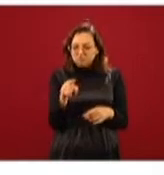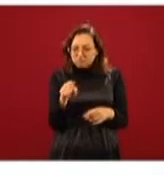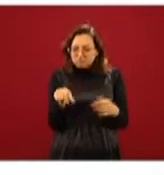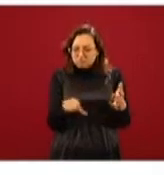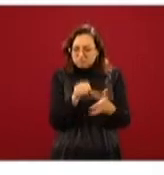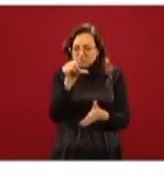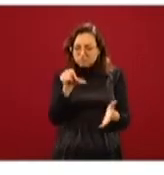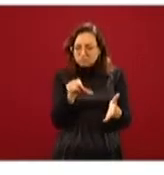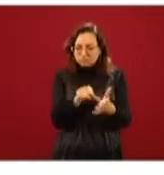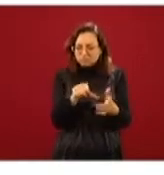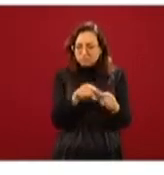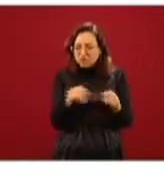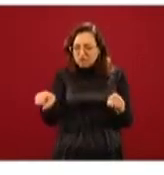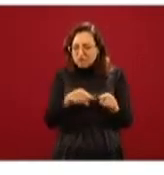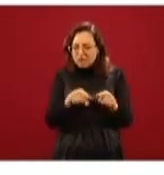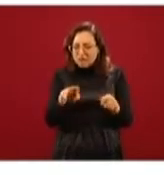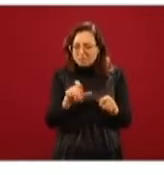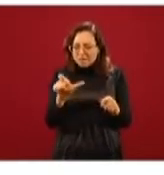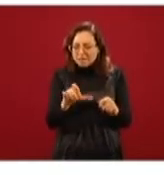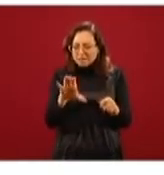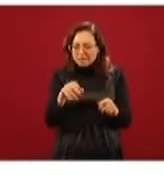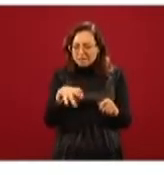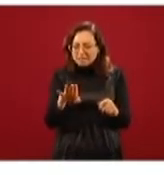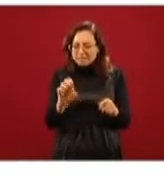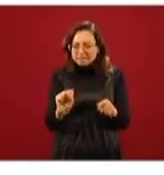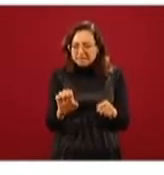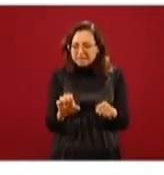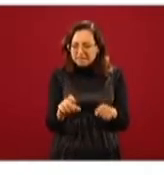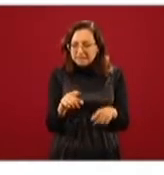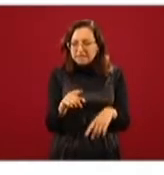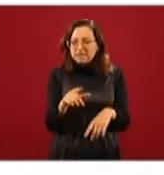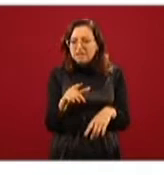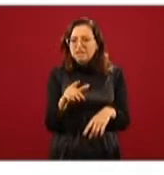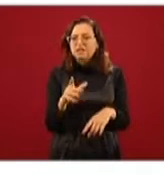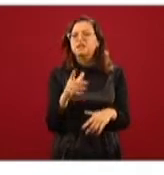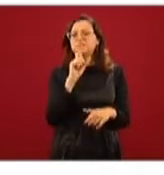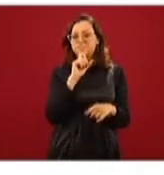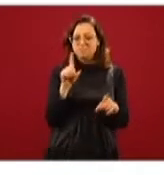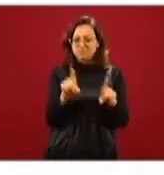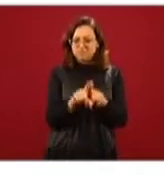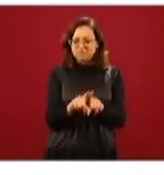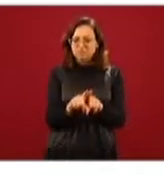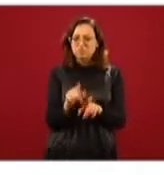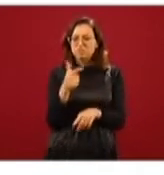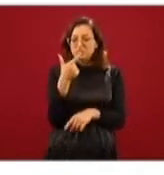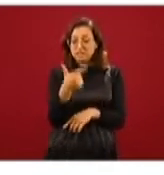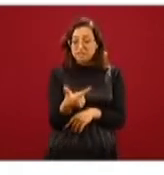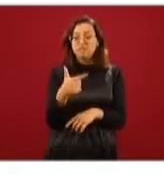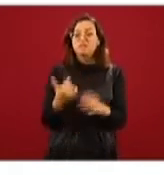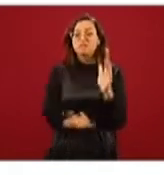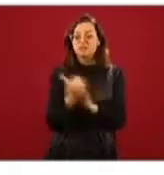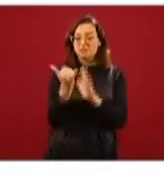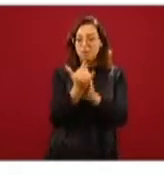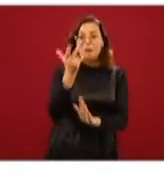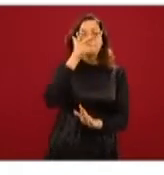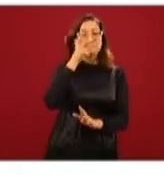7, lo presentó la Secretaría de Comunicaciones y Transportes, es la mejora de lo que es la carretera Pachuca, así como